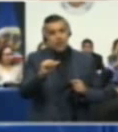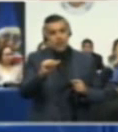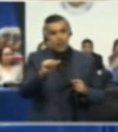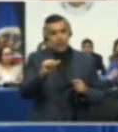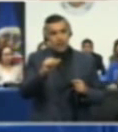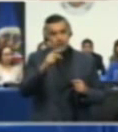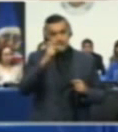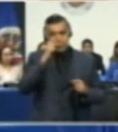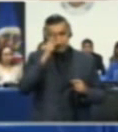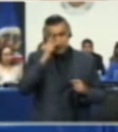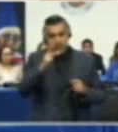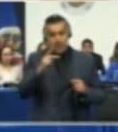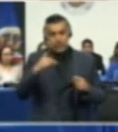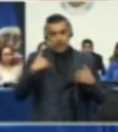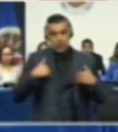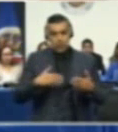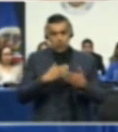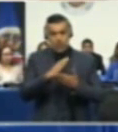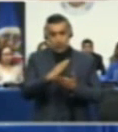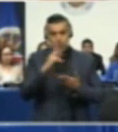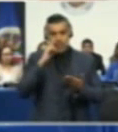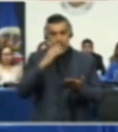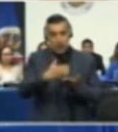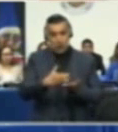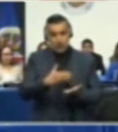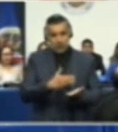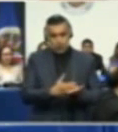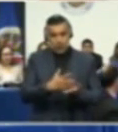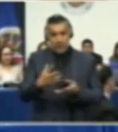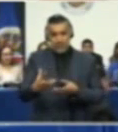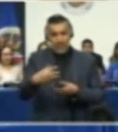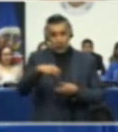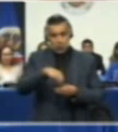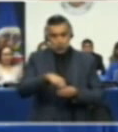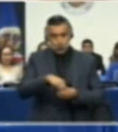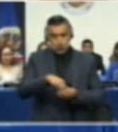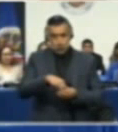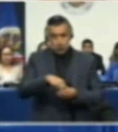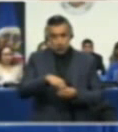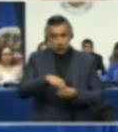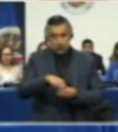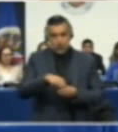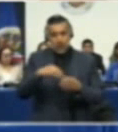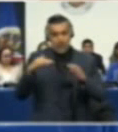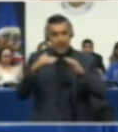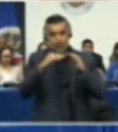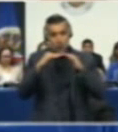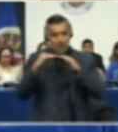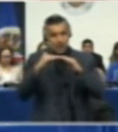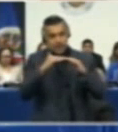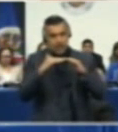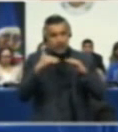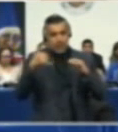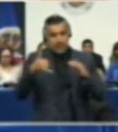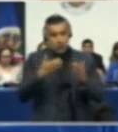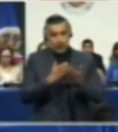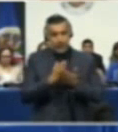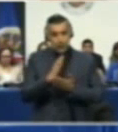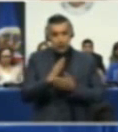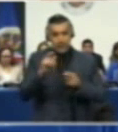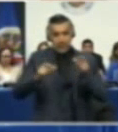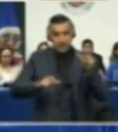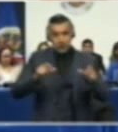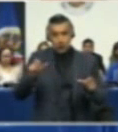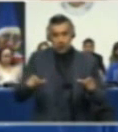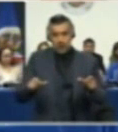es el derecho a la igualdad, el derecho a la inclusión y el derecho de los pueblos. Asimismo, en materia de derechos civiles y